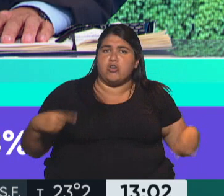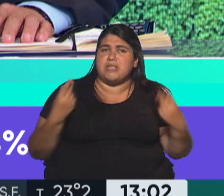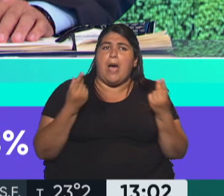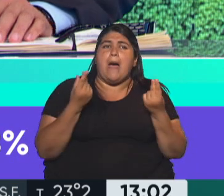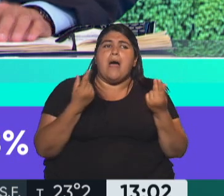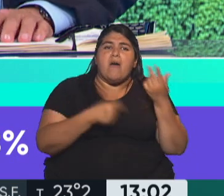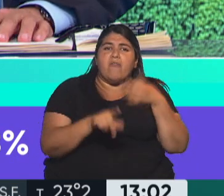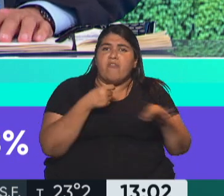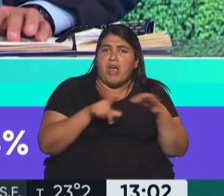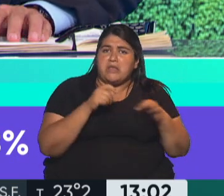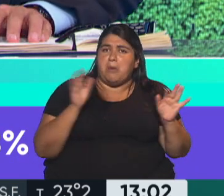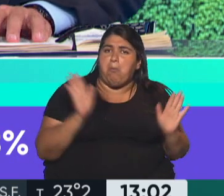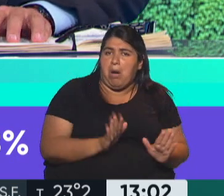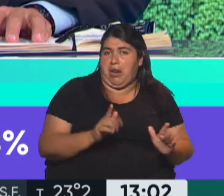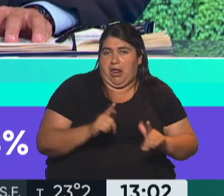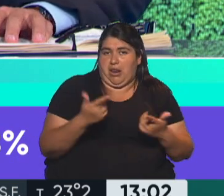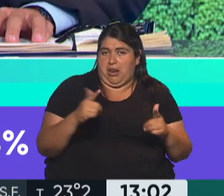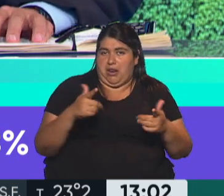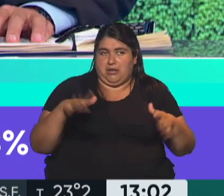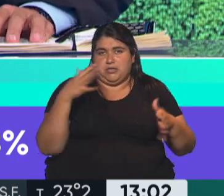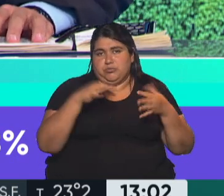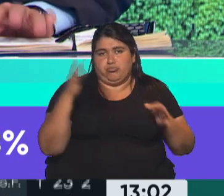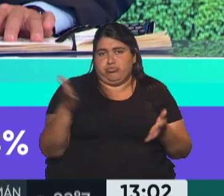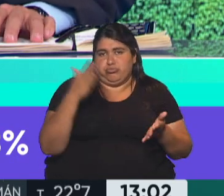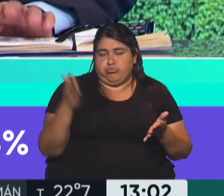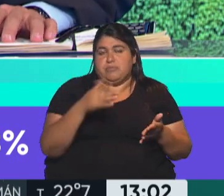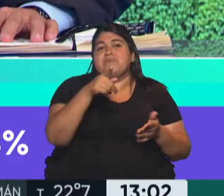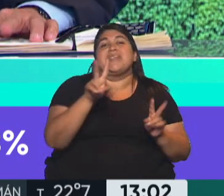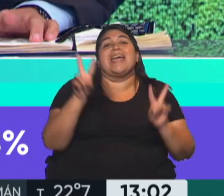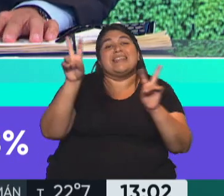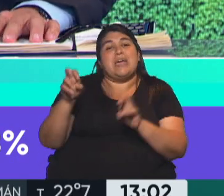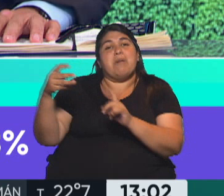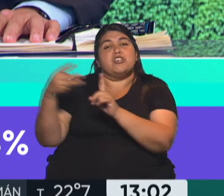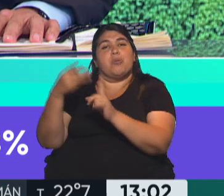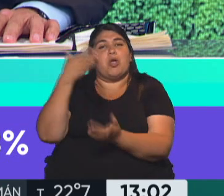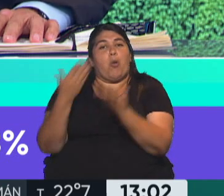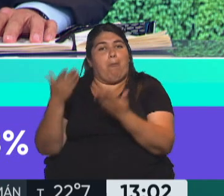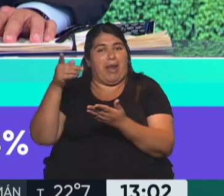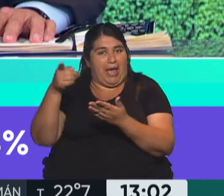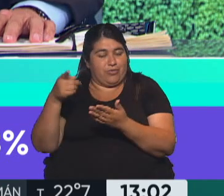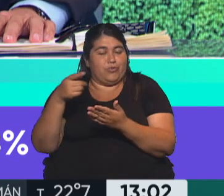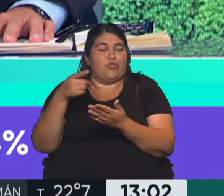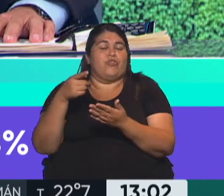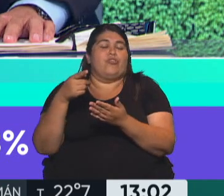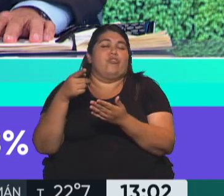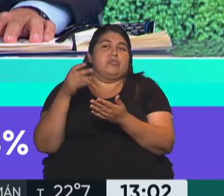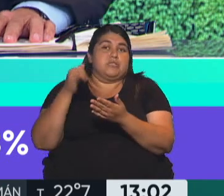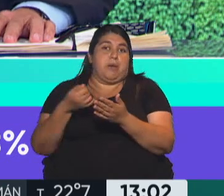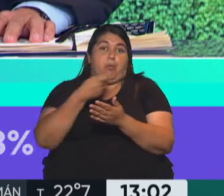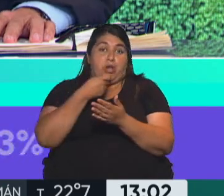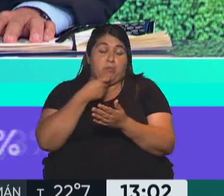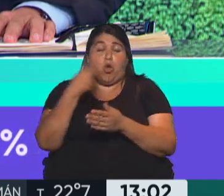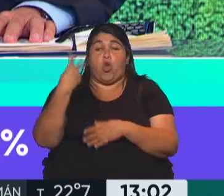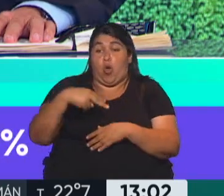esencial que estuvo abierto. Y fíjate la diferencia que se da con el tema de los shopping. Es decir, los grandes centros de compra, si nos ubicamos, noviembre